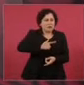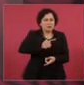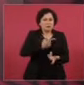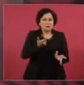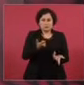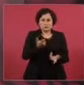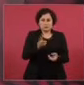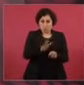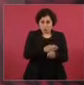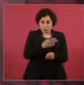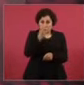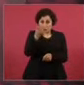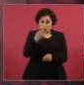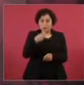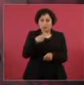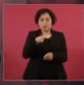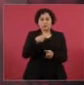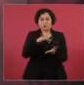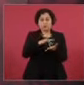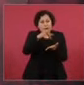porque ahora que